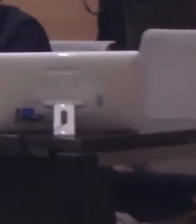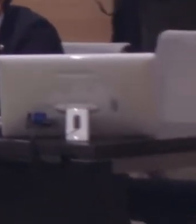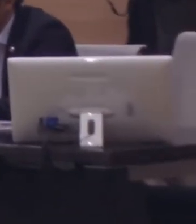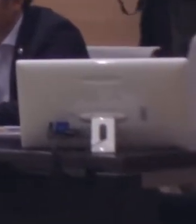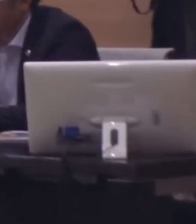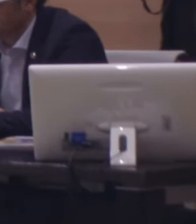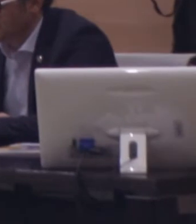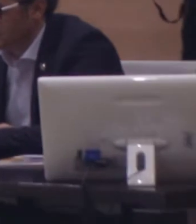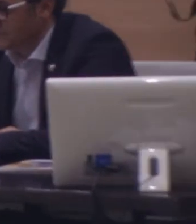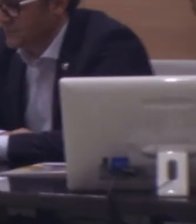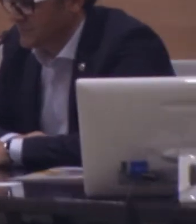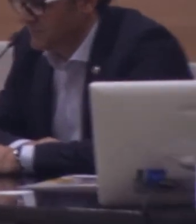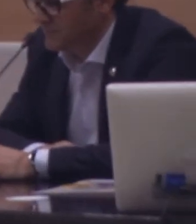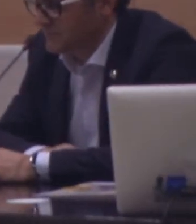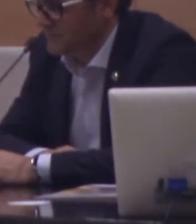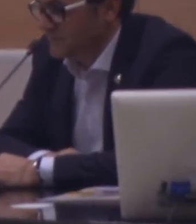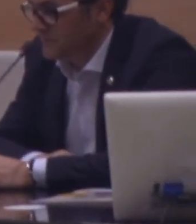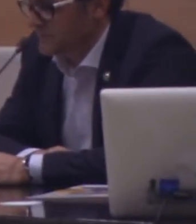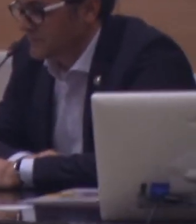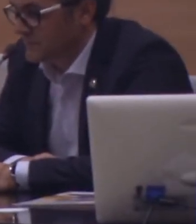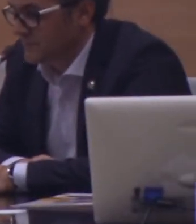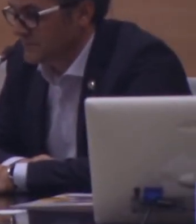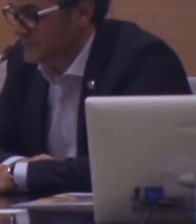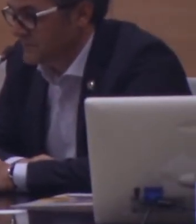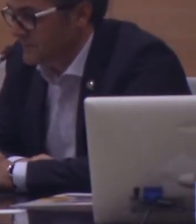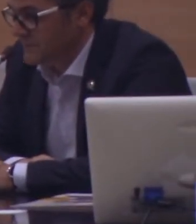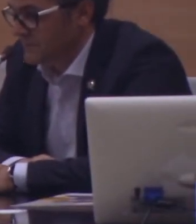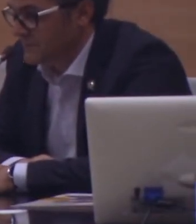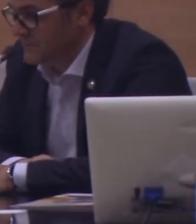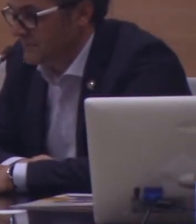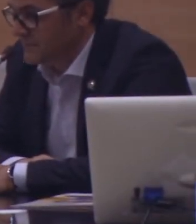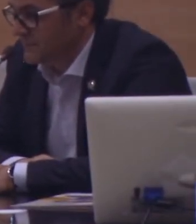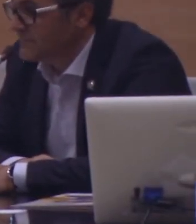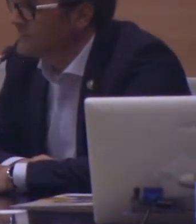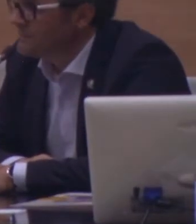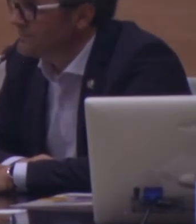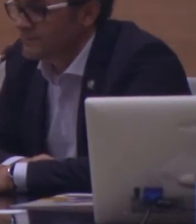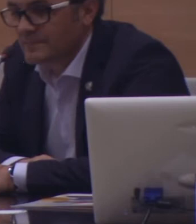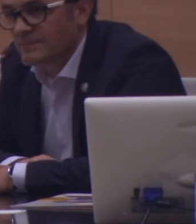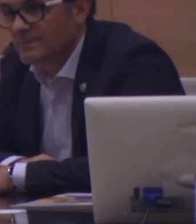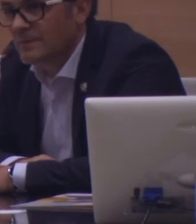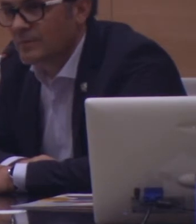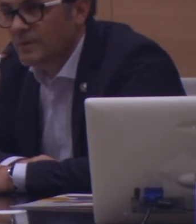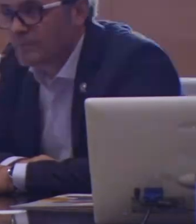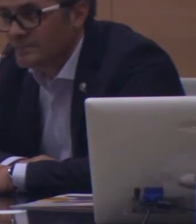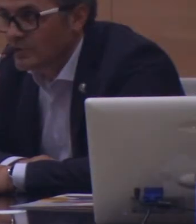que ha coordinado a todos estos expertos, y que disfruten. Nada más.